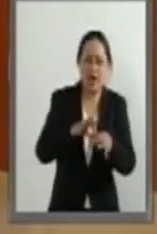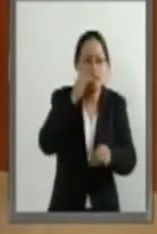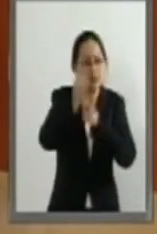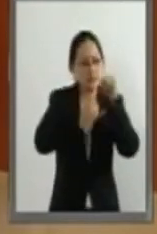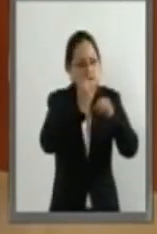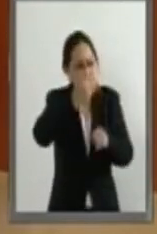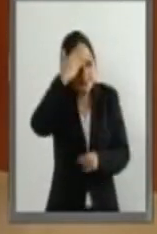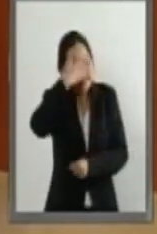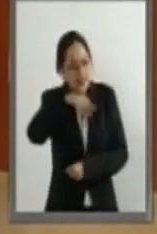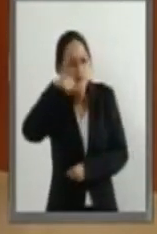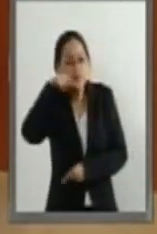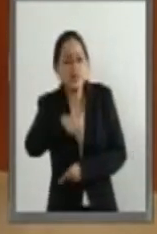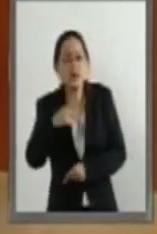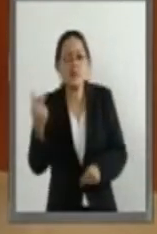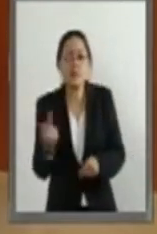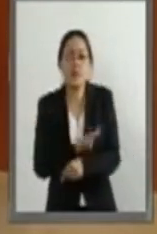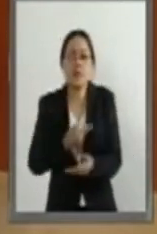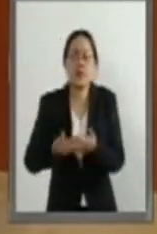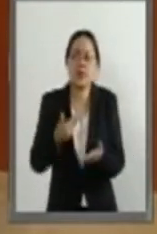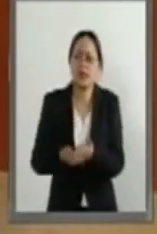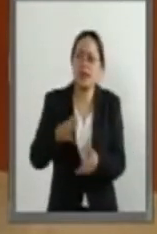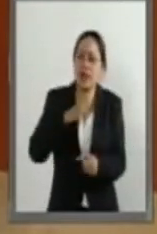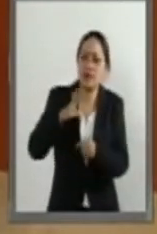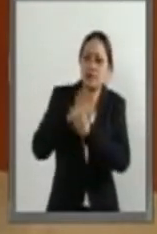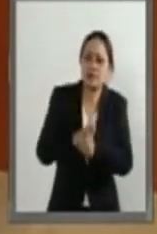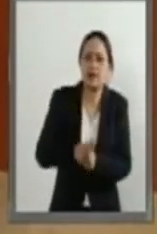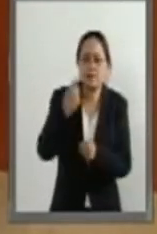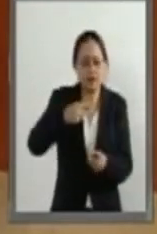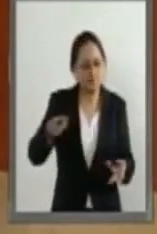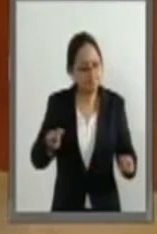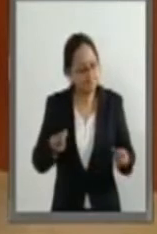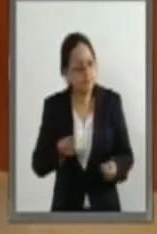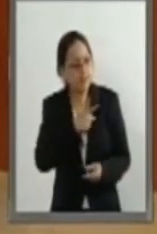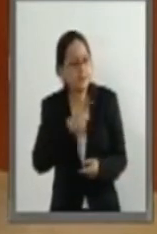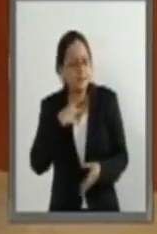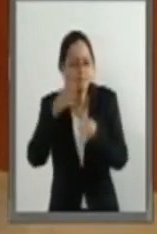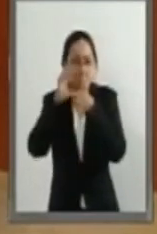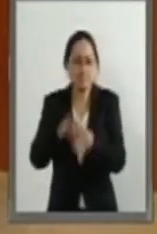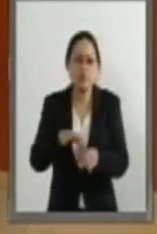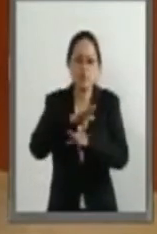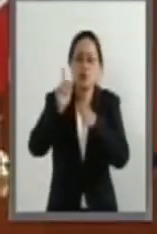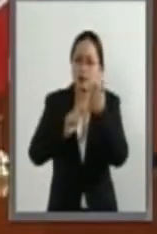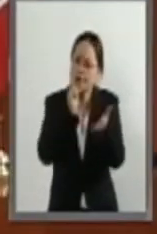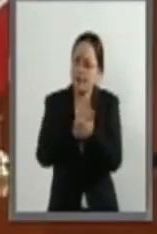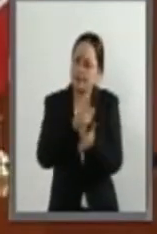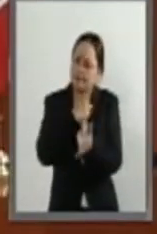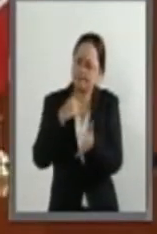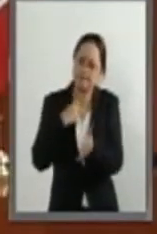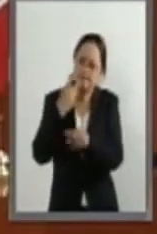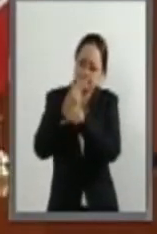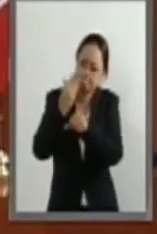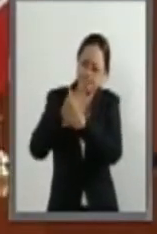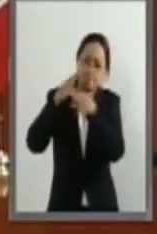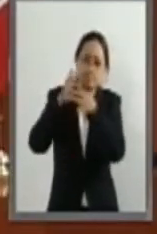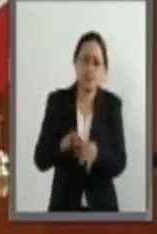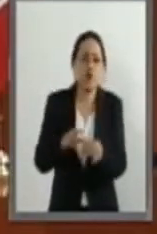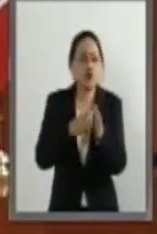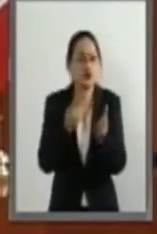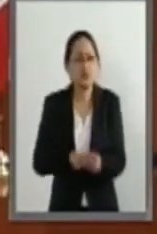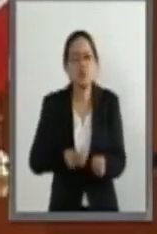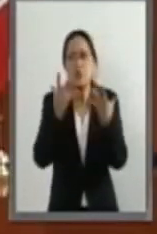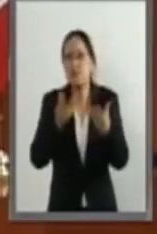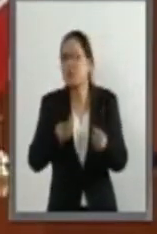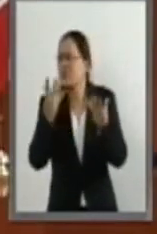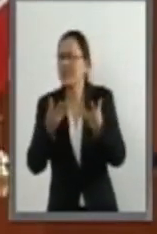internacional que ejerce una saludable presión para apresurar los equilibrios en esta materia legislativa. No quiero repetir las cifras